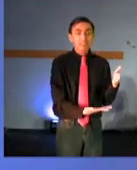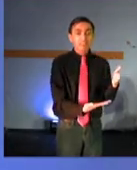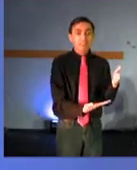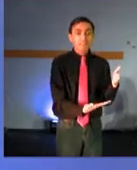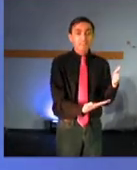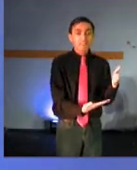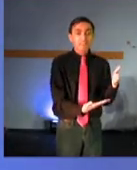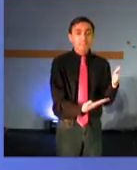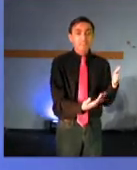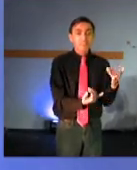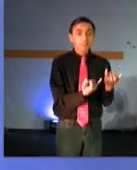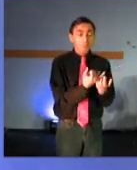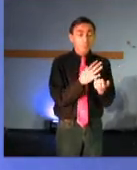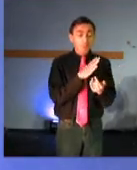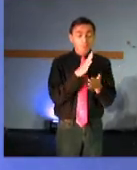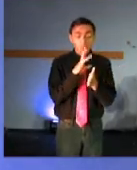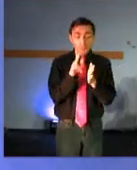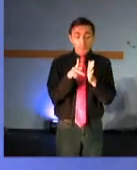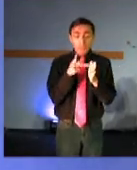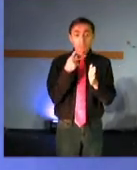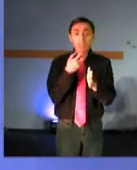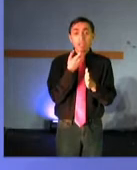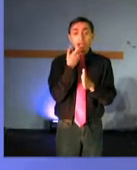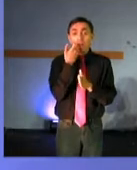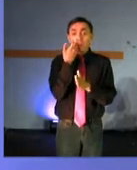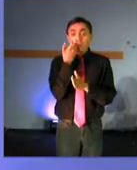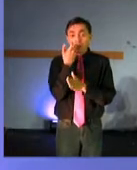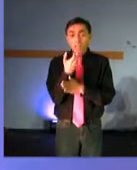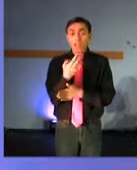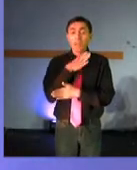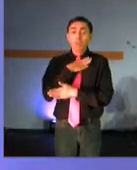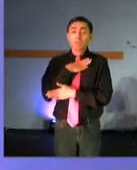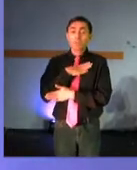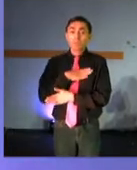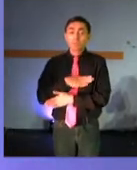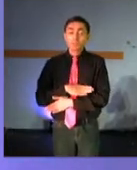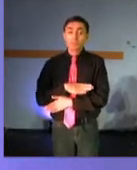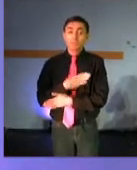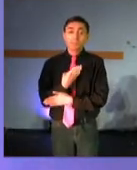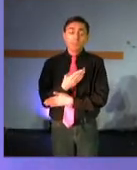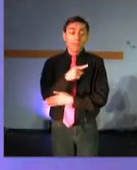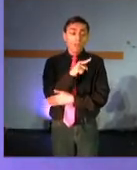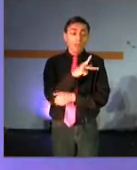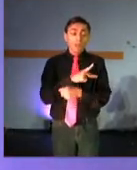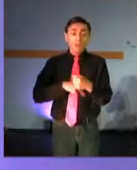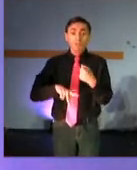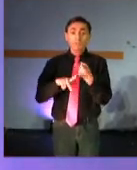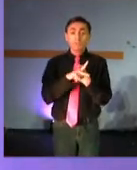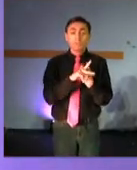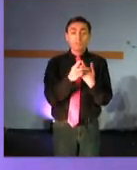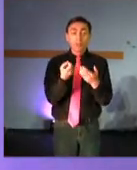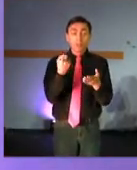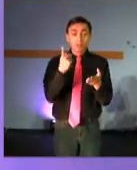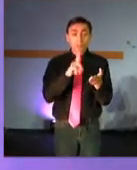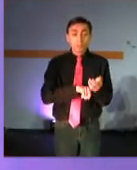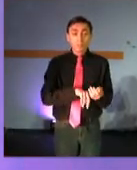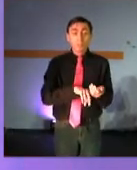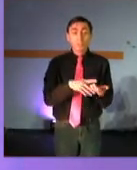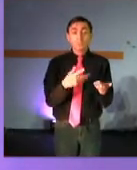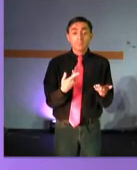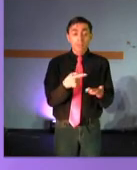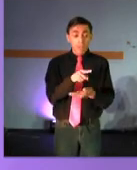las reivindicaciones de justicia social en un país en donde